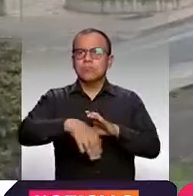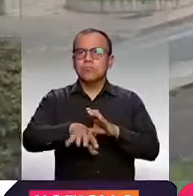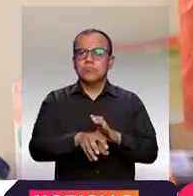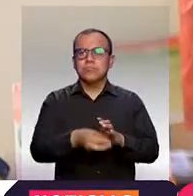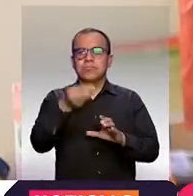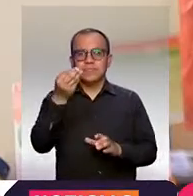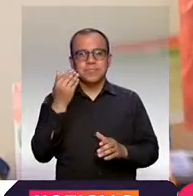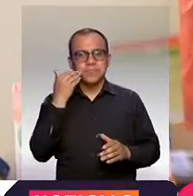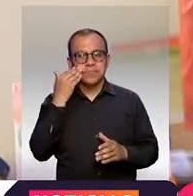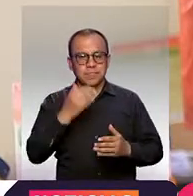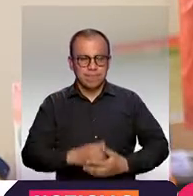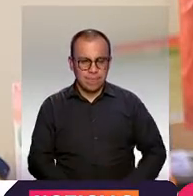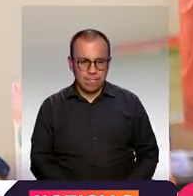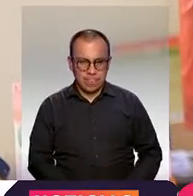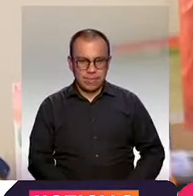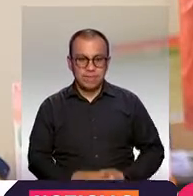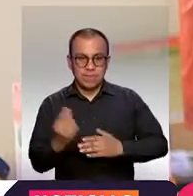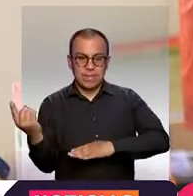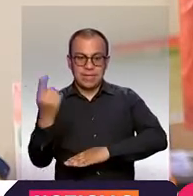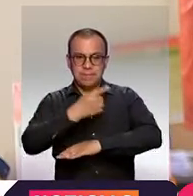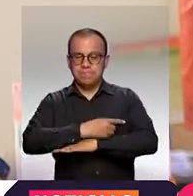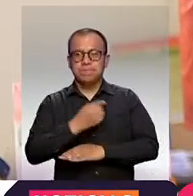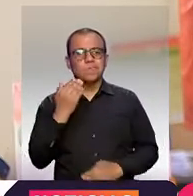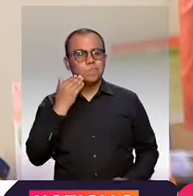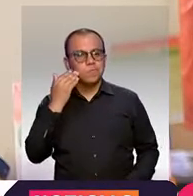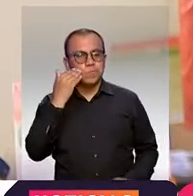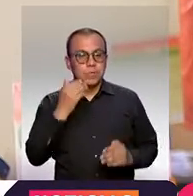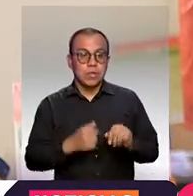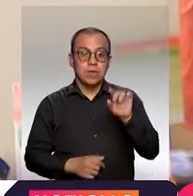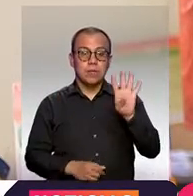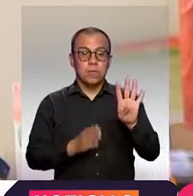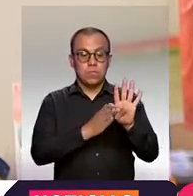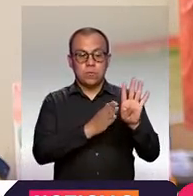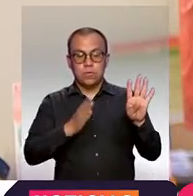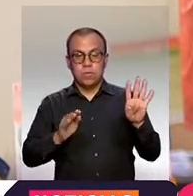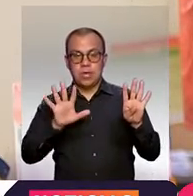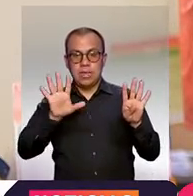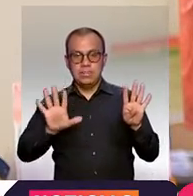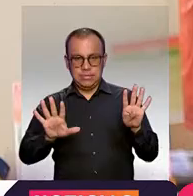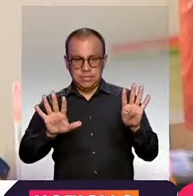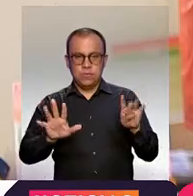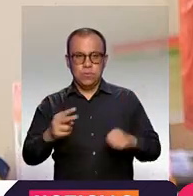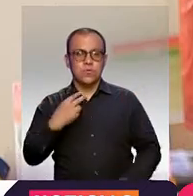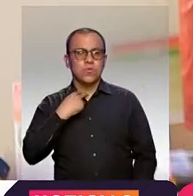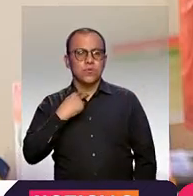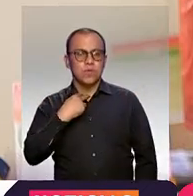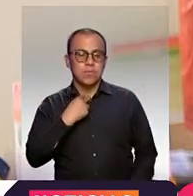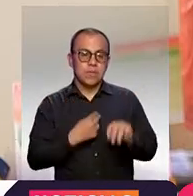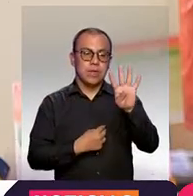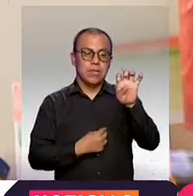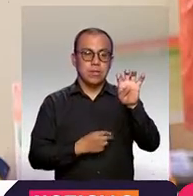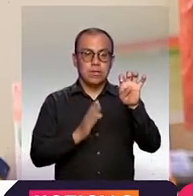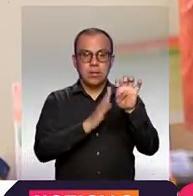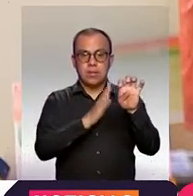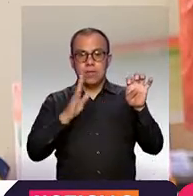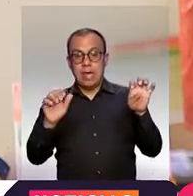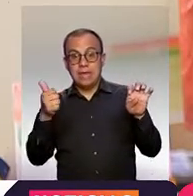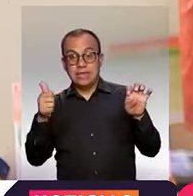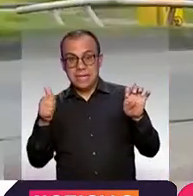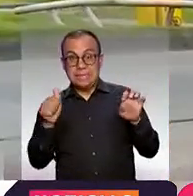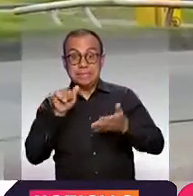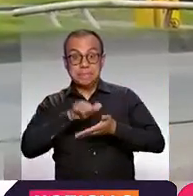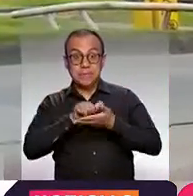así. Nuestros sorteos se realizarán del 4 al 5 de noviembre y del 9 al 10 del mismo